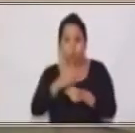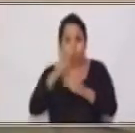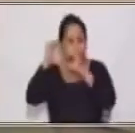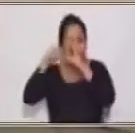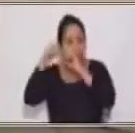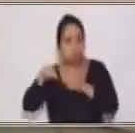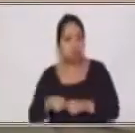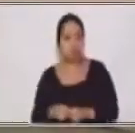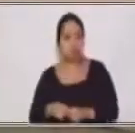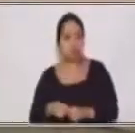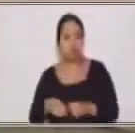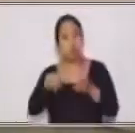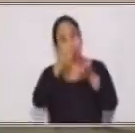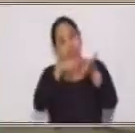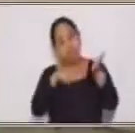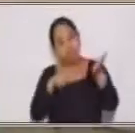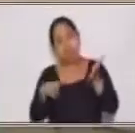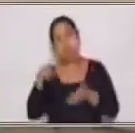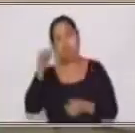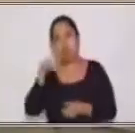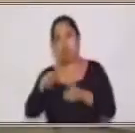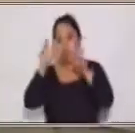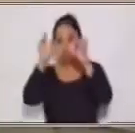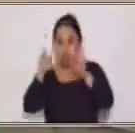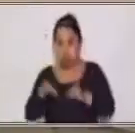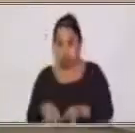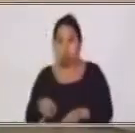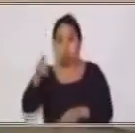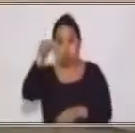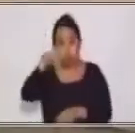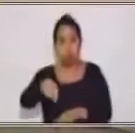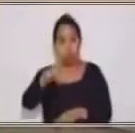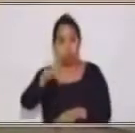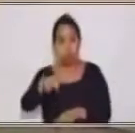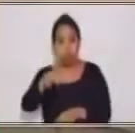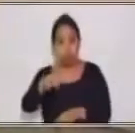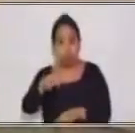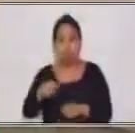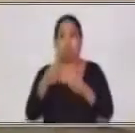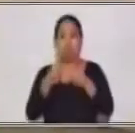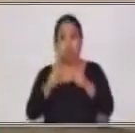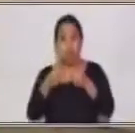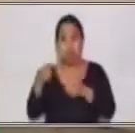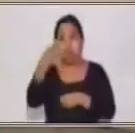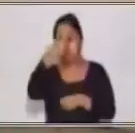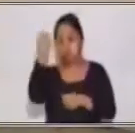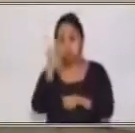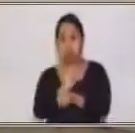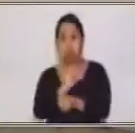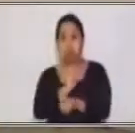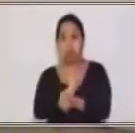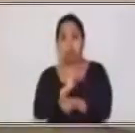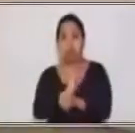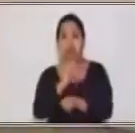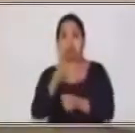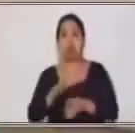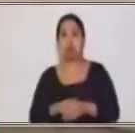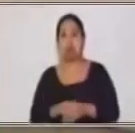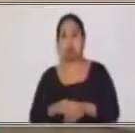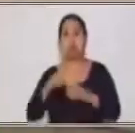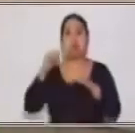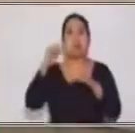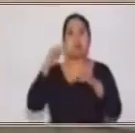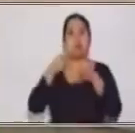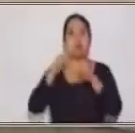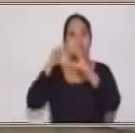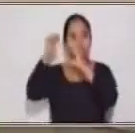cine, que es la literatura, que existen personas en la actualidad que están reproduciendo películas, que están realizando rodajes,